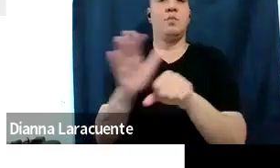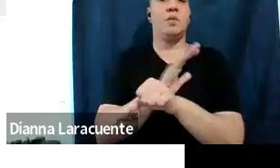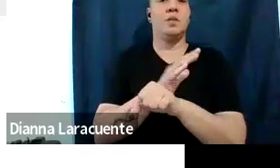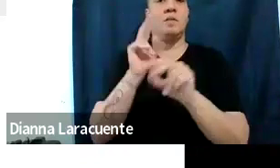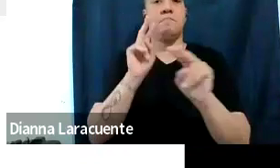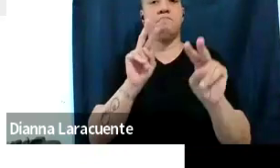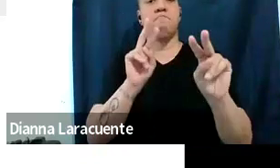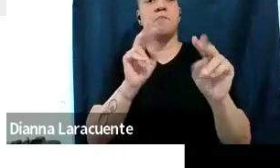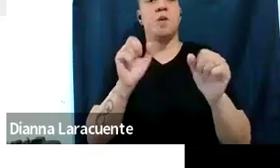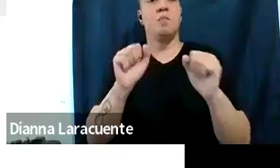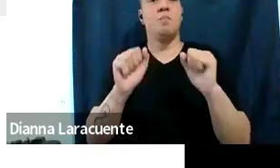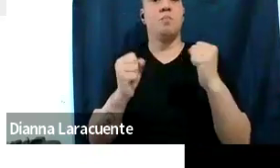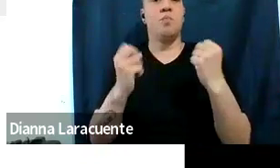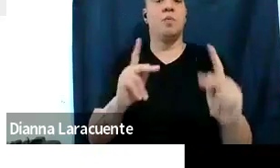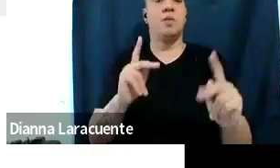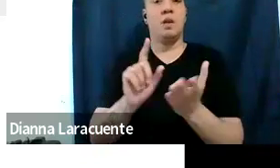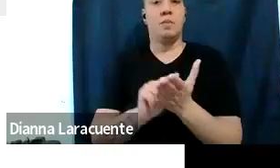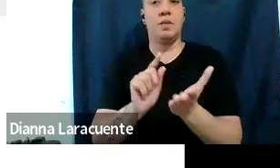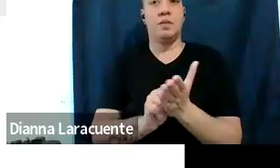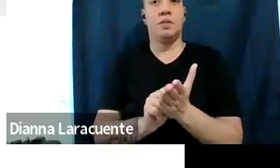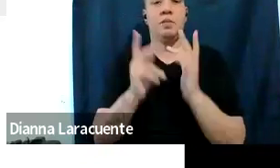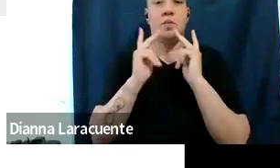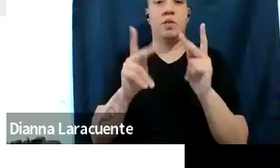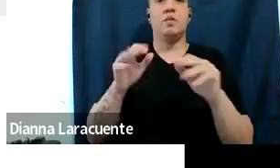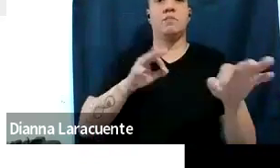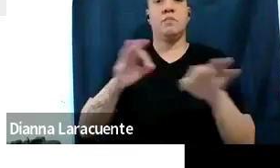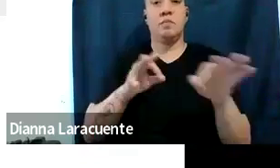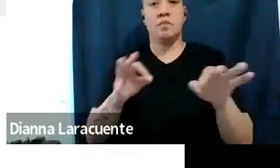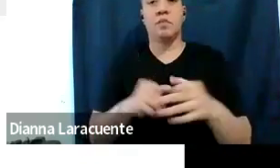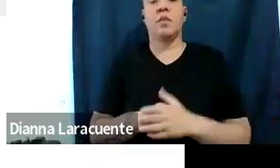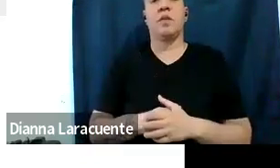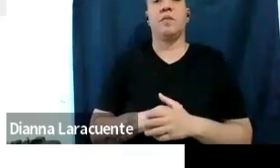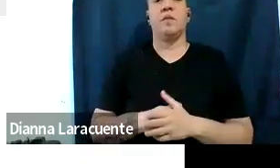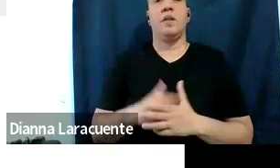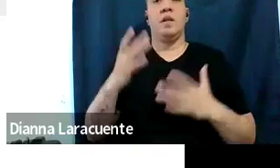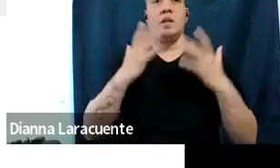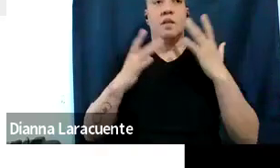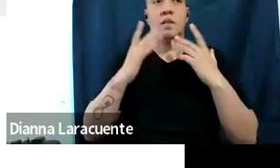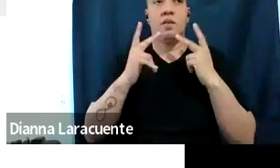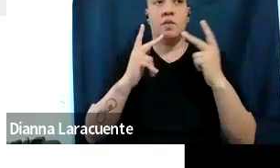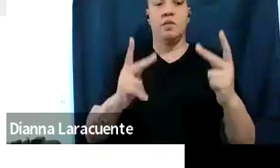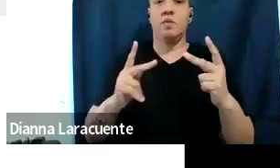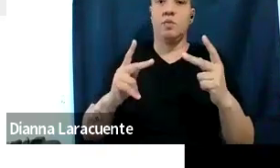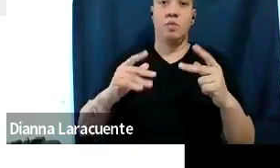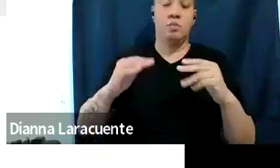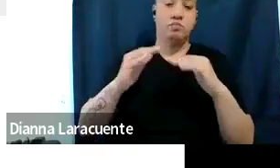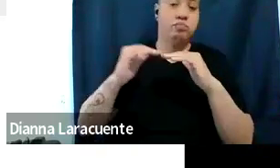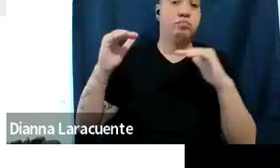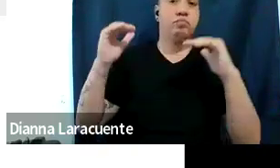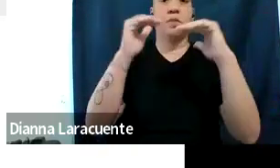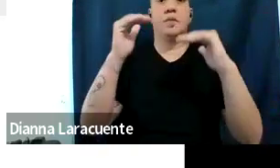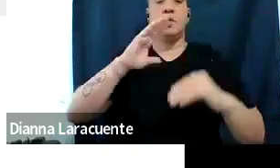espectadores. La prensa comenzaba a publicar detalles del juicio. La ansiedad del público llegó a un extremo jamás conocido hasta